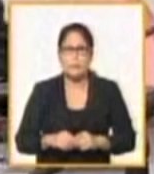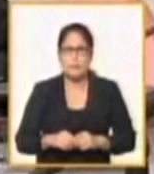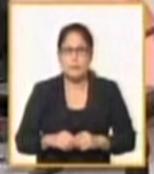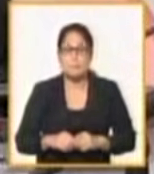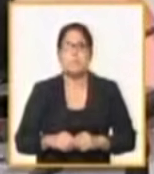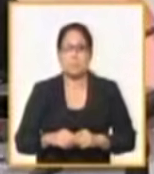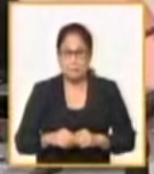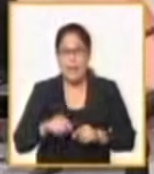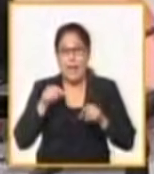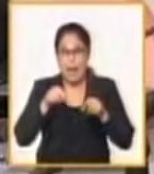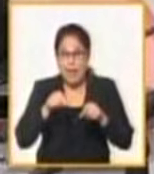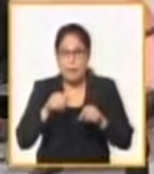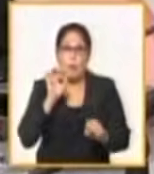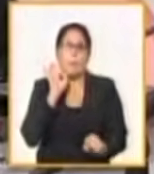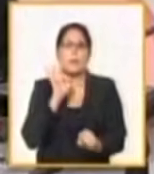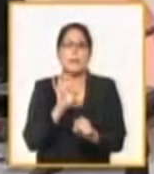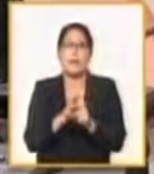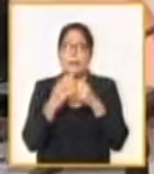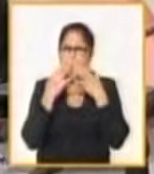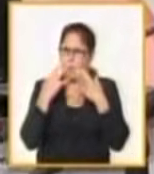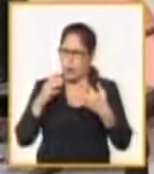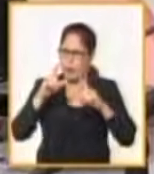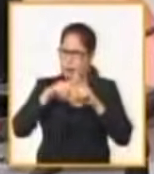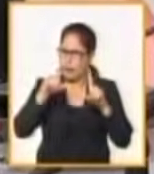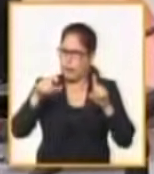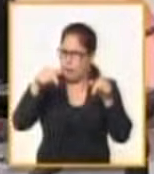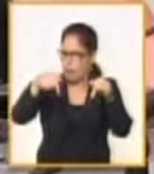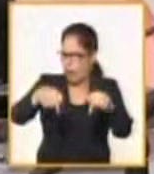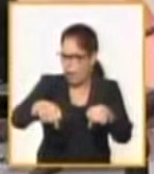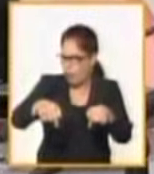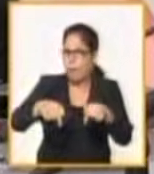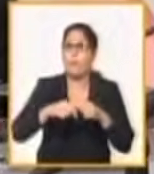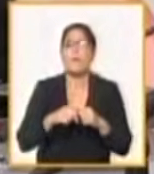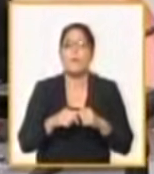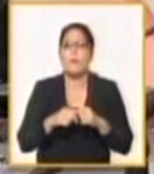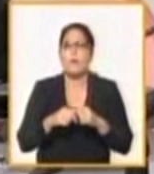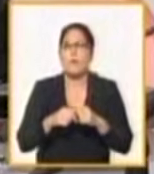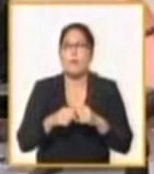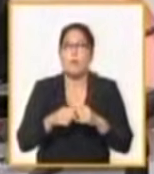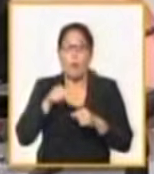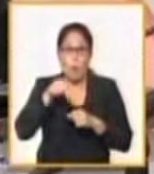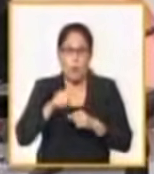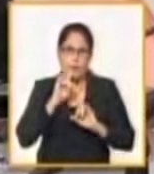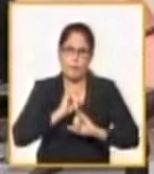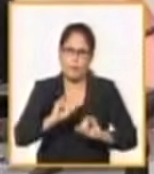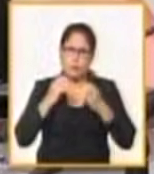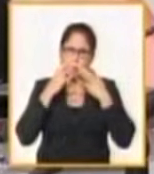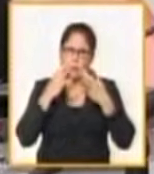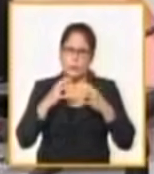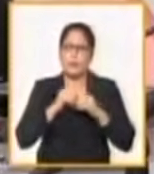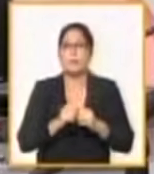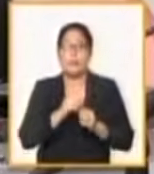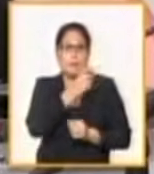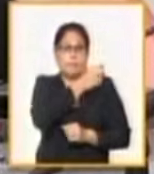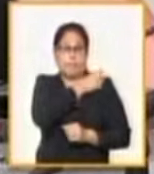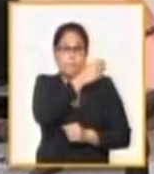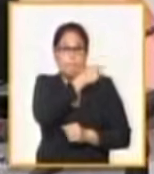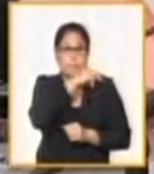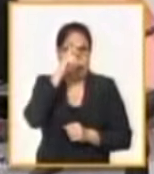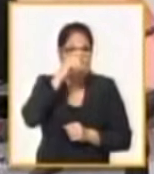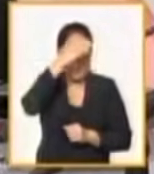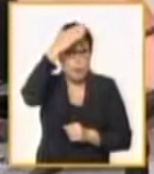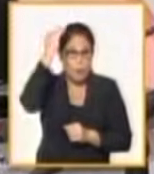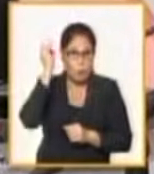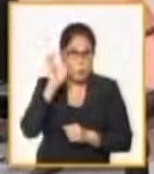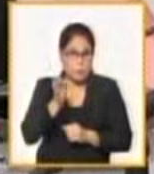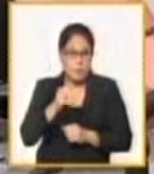Y antes de entrar en el importante tema de esta tarde, vamos, como es habitual, a nuestra sección La Noticia del Día. El canciller cubano Bruno Rodríguez